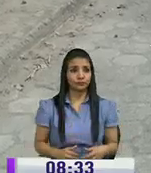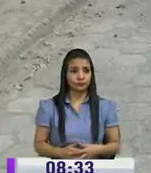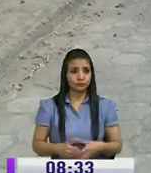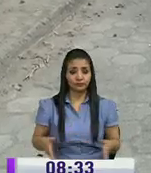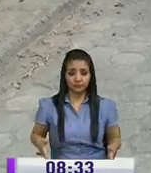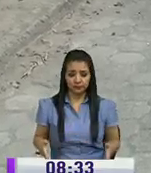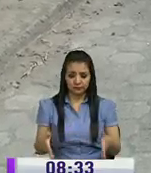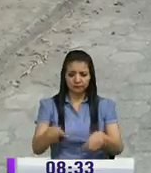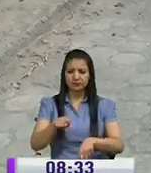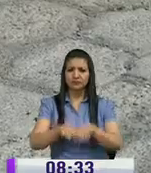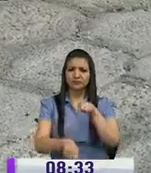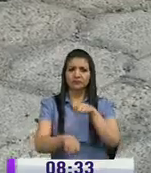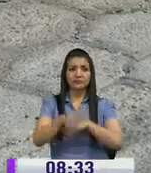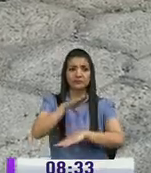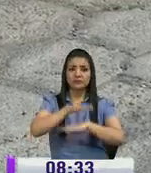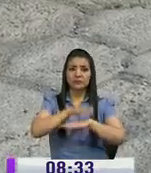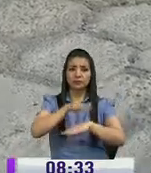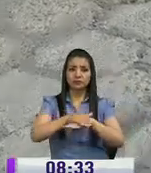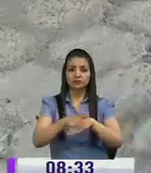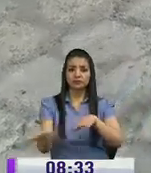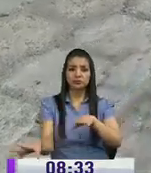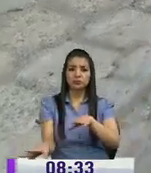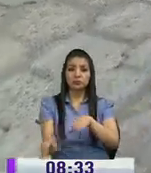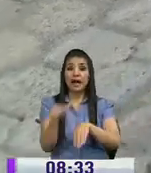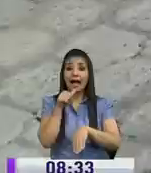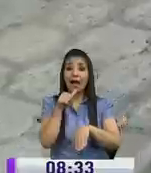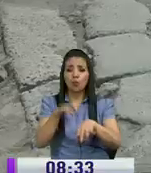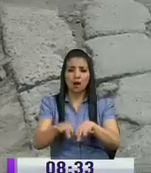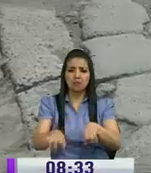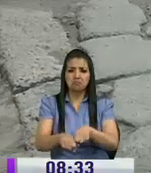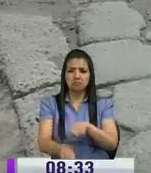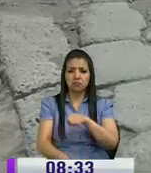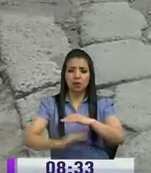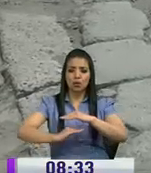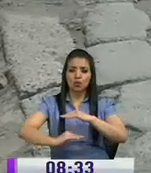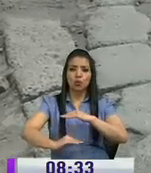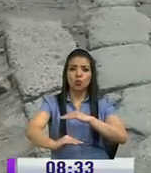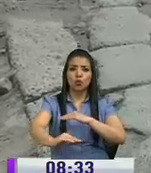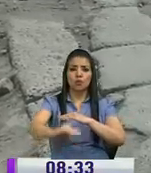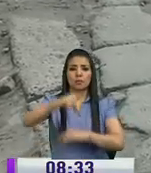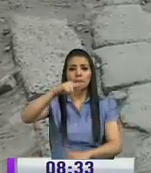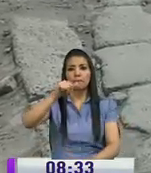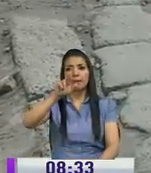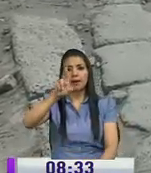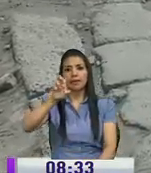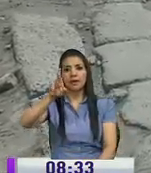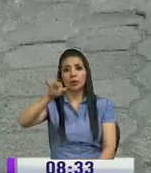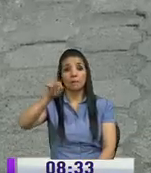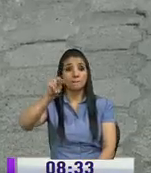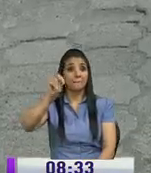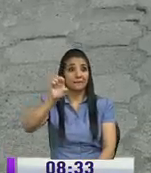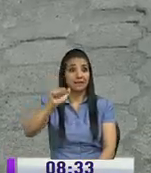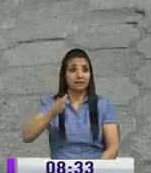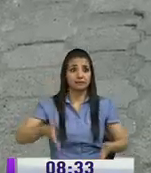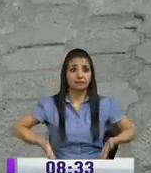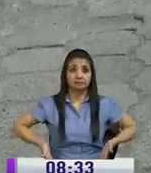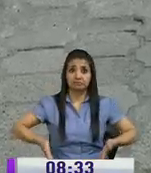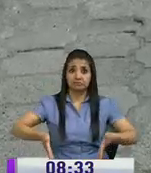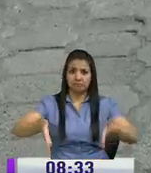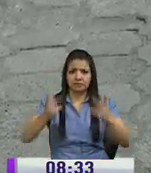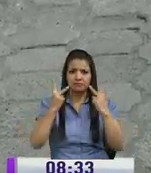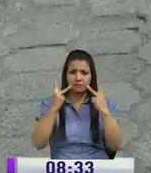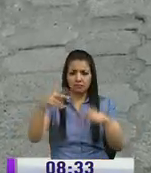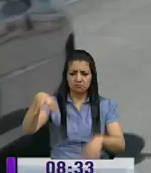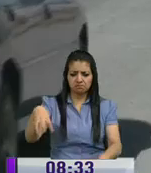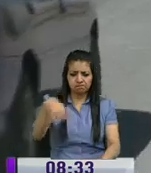al parecer surge por un sinnúmero de filtraciones de agua que se producen bajo la calzada de la calle Padre Rumi. En varios tramos de la ruta son visibles